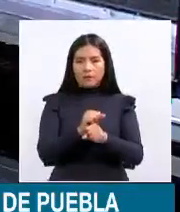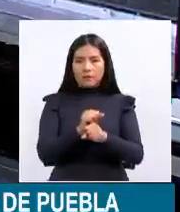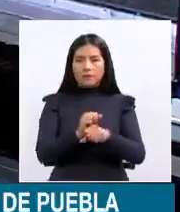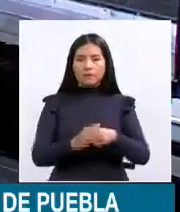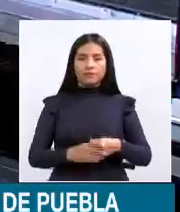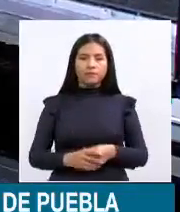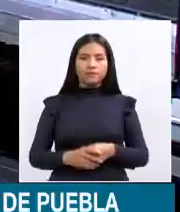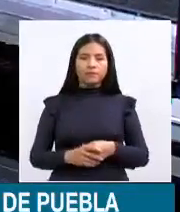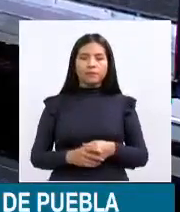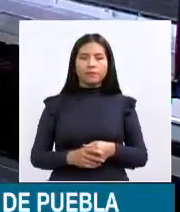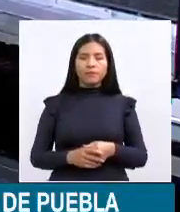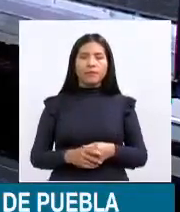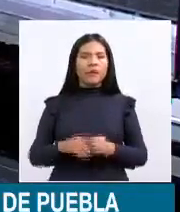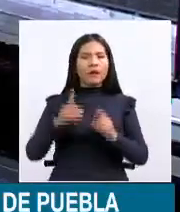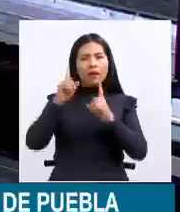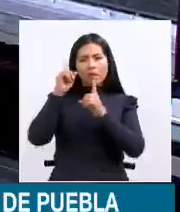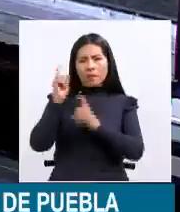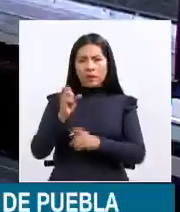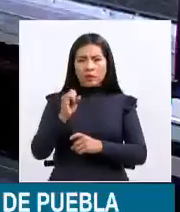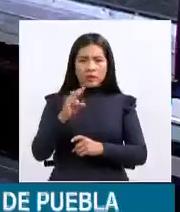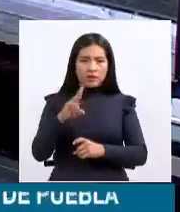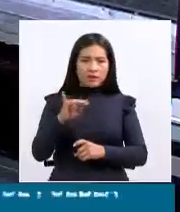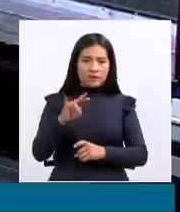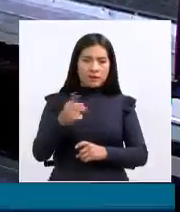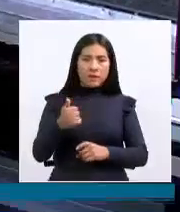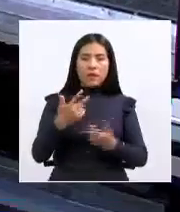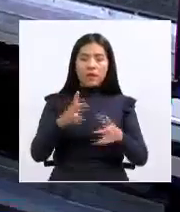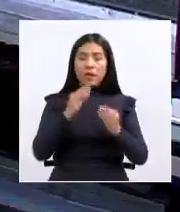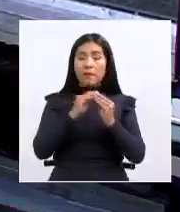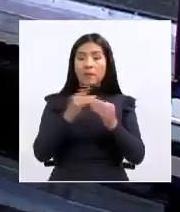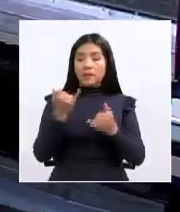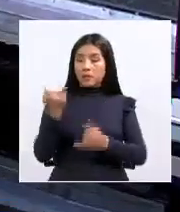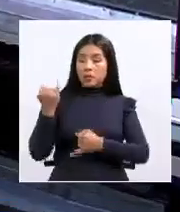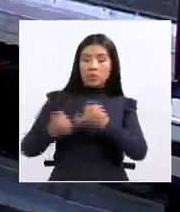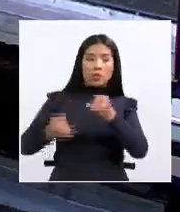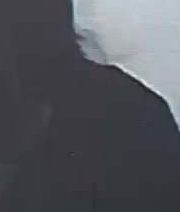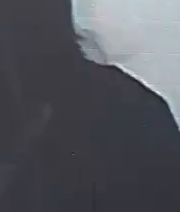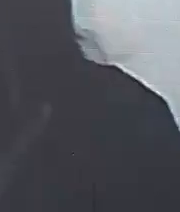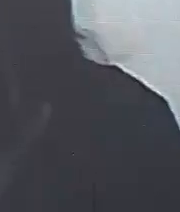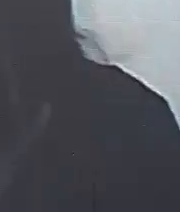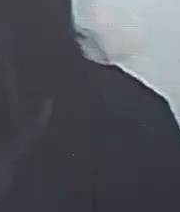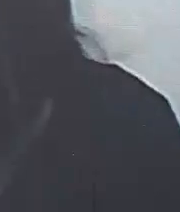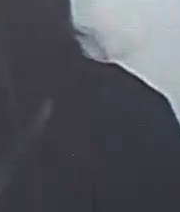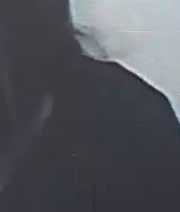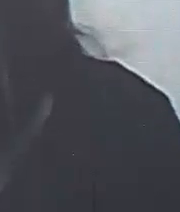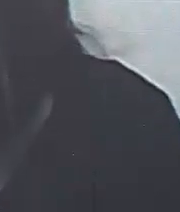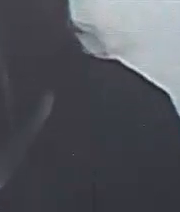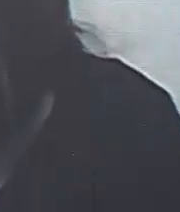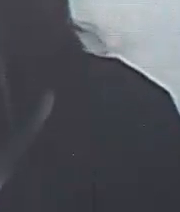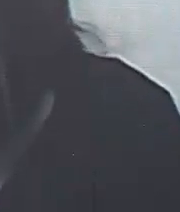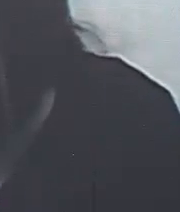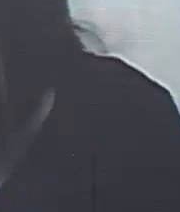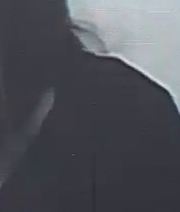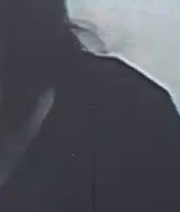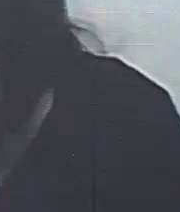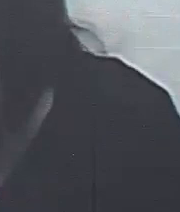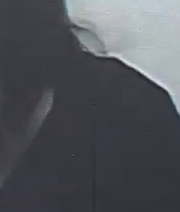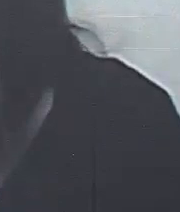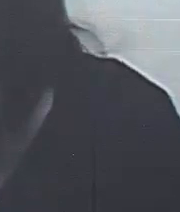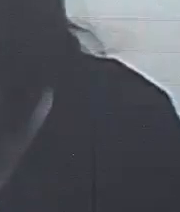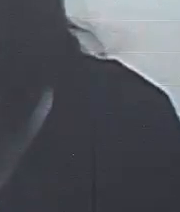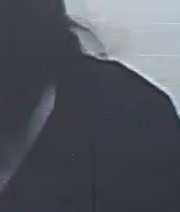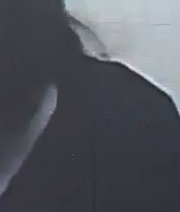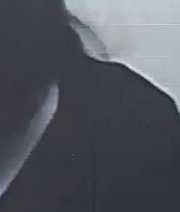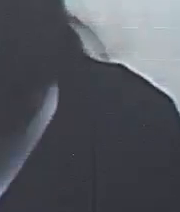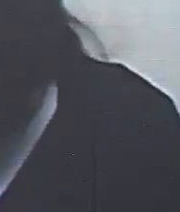Silvina, las experiencias que hemos vivido en Sudamérica, particularmente en este último tiempo, son muy claras de golpes judiciales o golpes